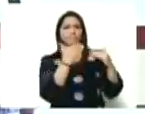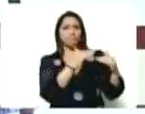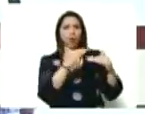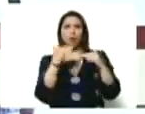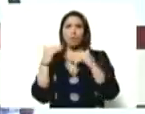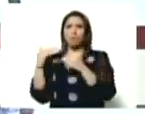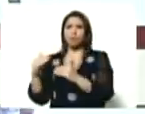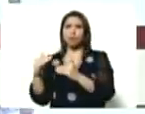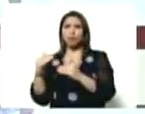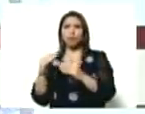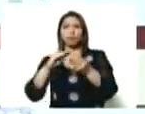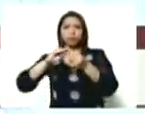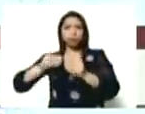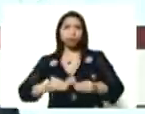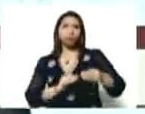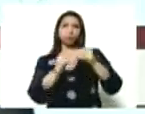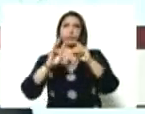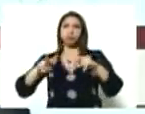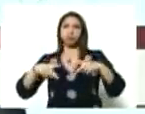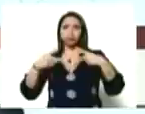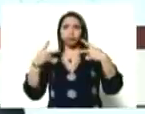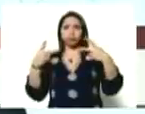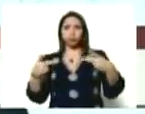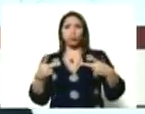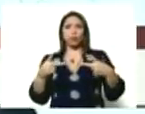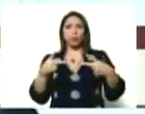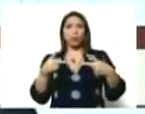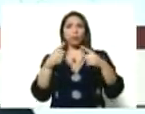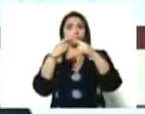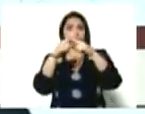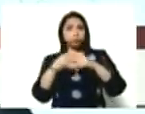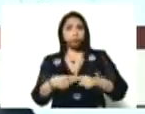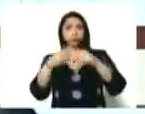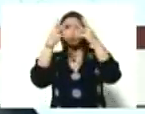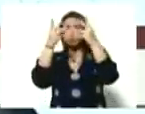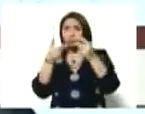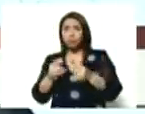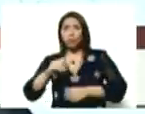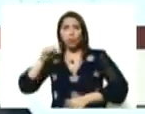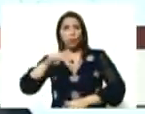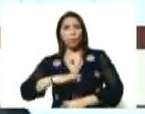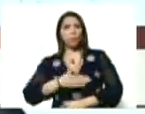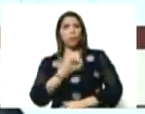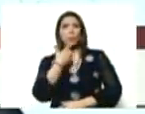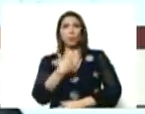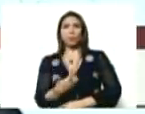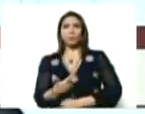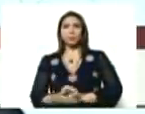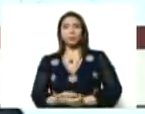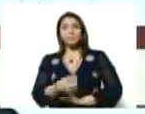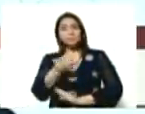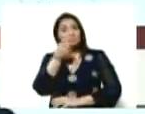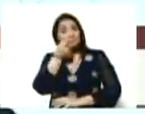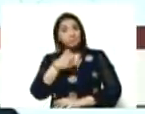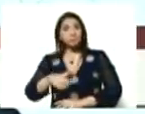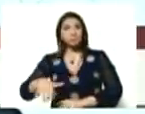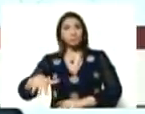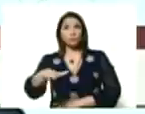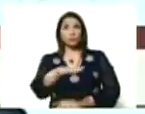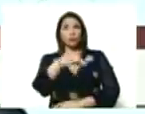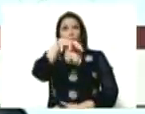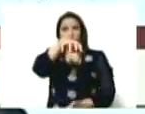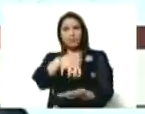adecuar la infraestructura electoral cuantitativa y cualitativamente. Hoy podemos decirle al país, al